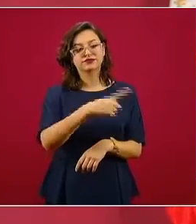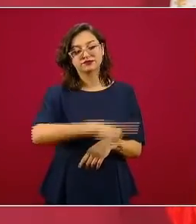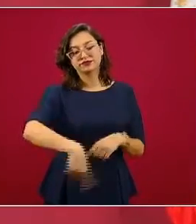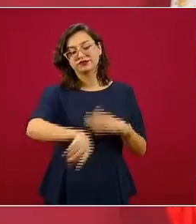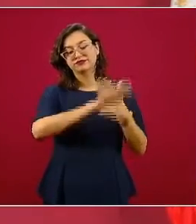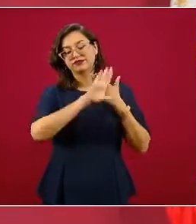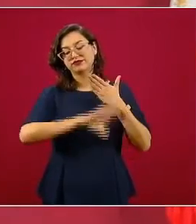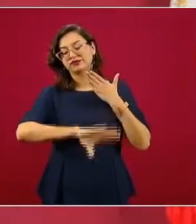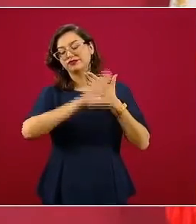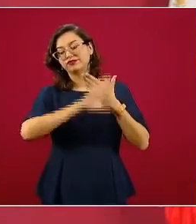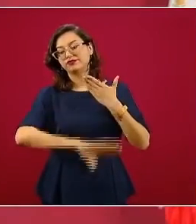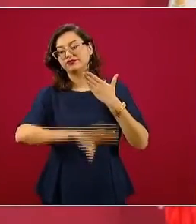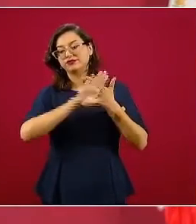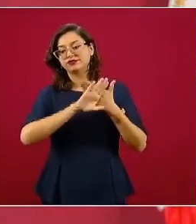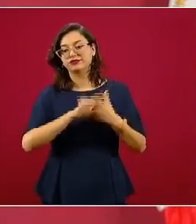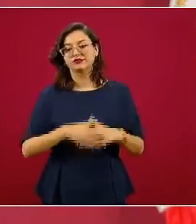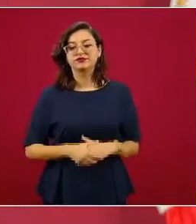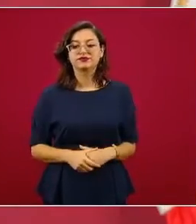adversarios,